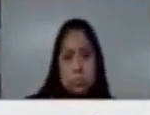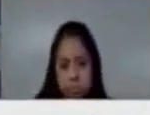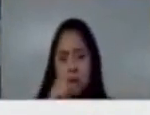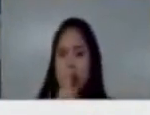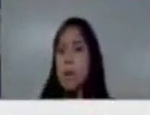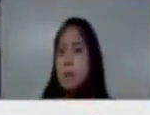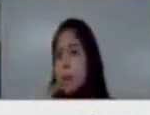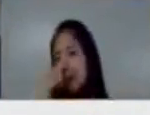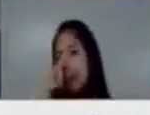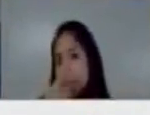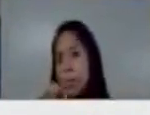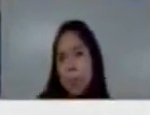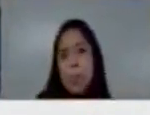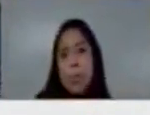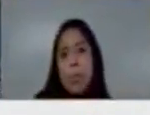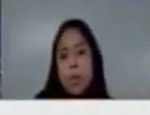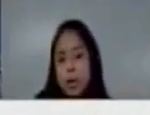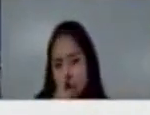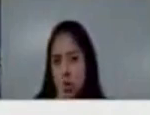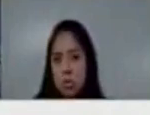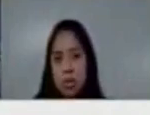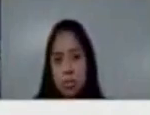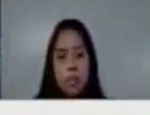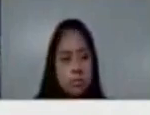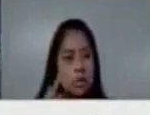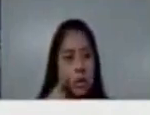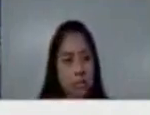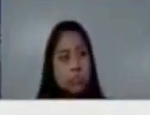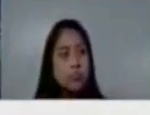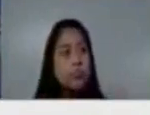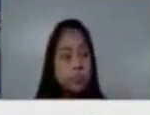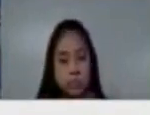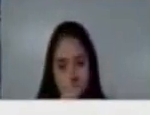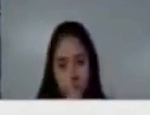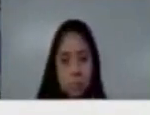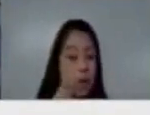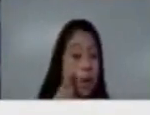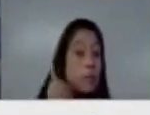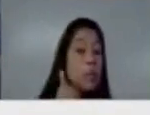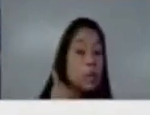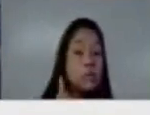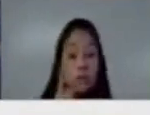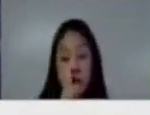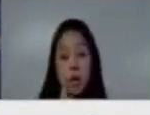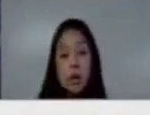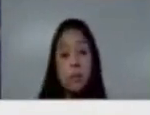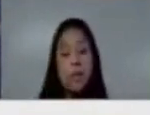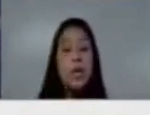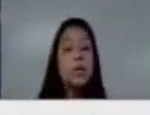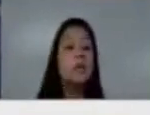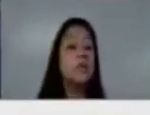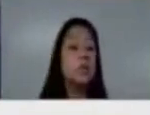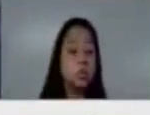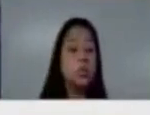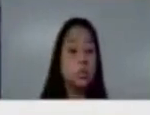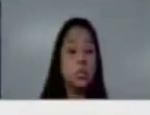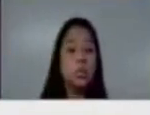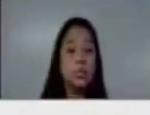puede ayudar muchísimo haciendo ver esto y la importancia de esto en los Estados Unidos.